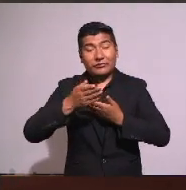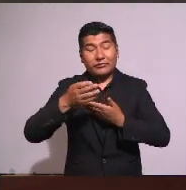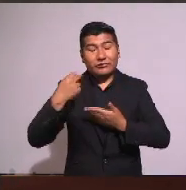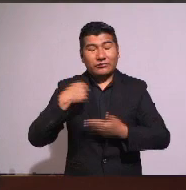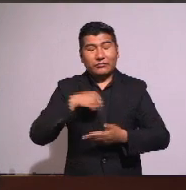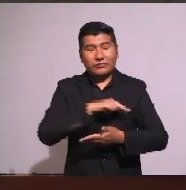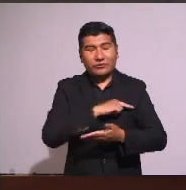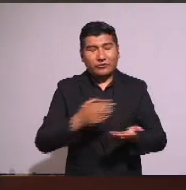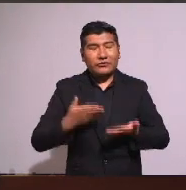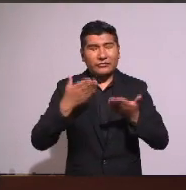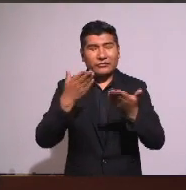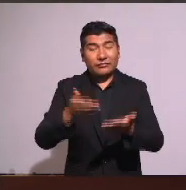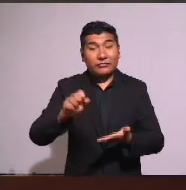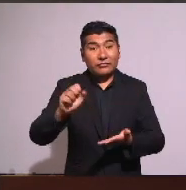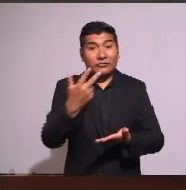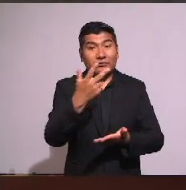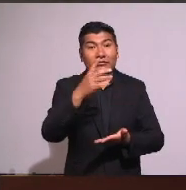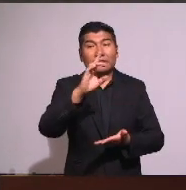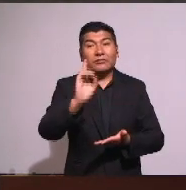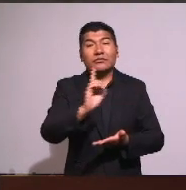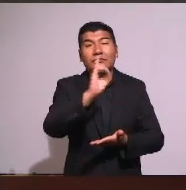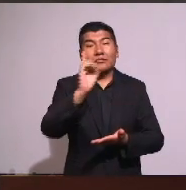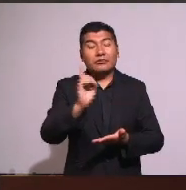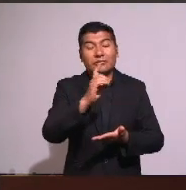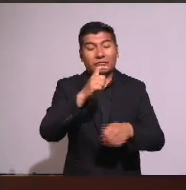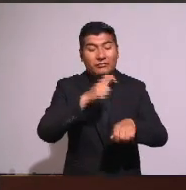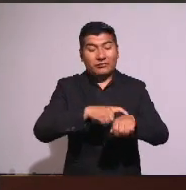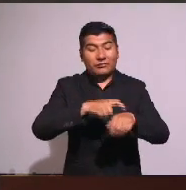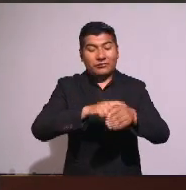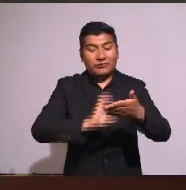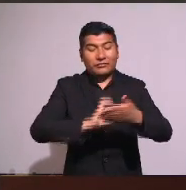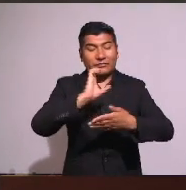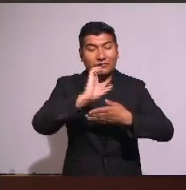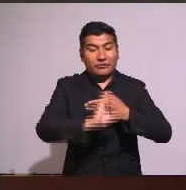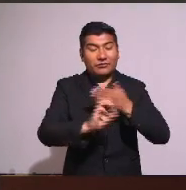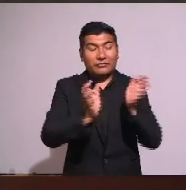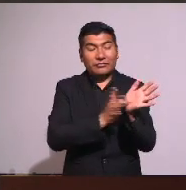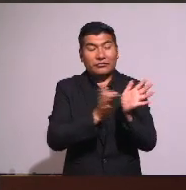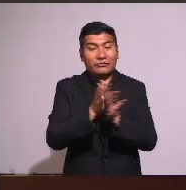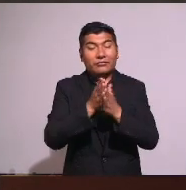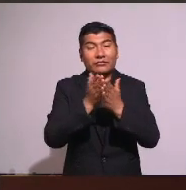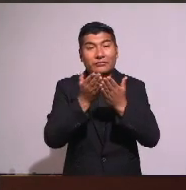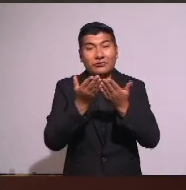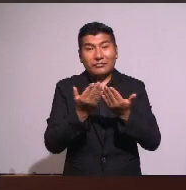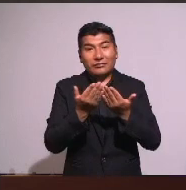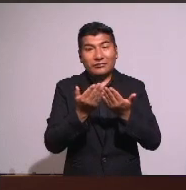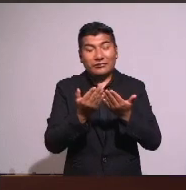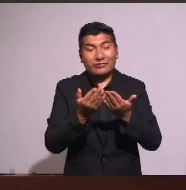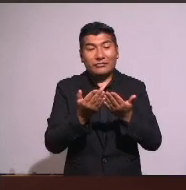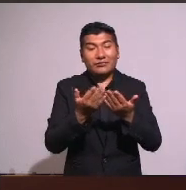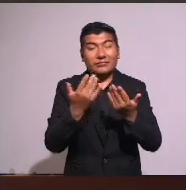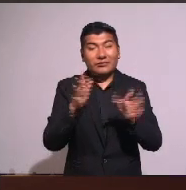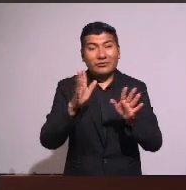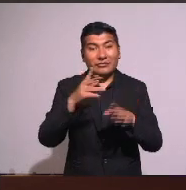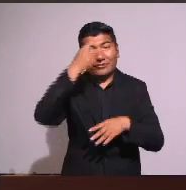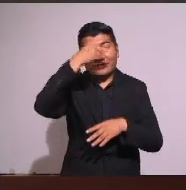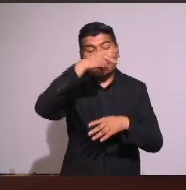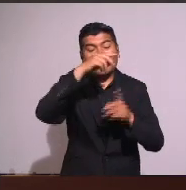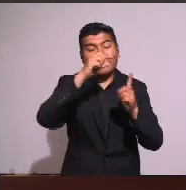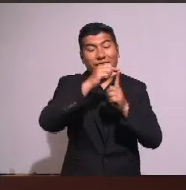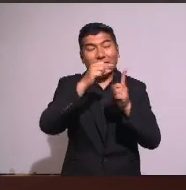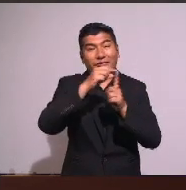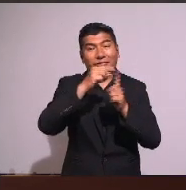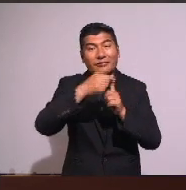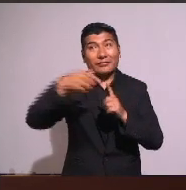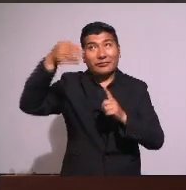dedicar el tercer domingo del tiempo ordinario a la celebración de la Pascua de Dios, de la Palabra